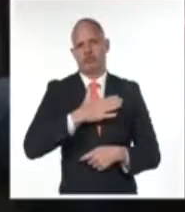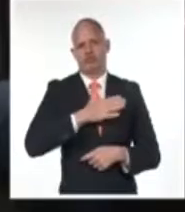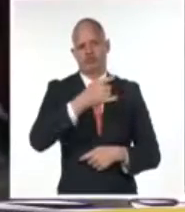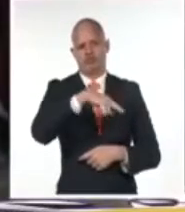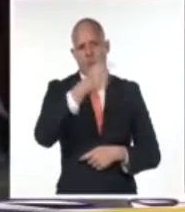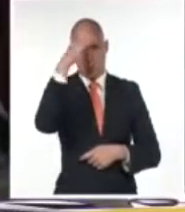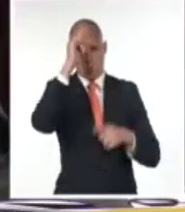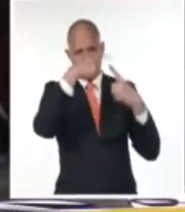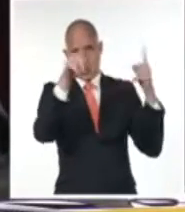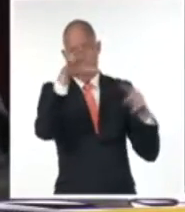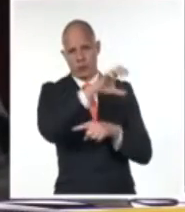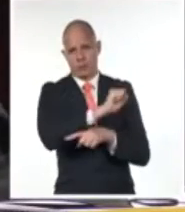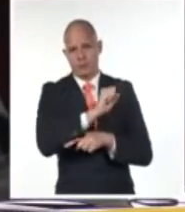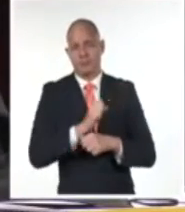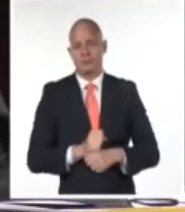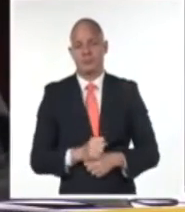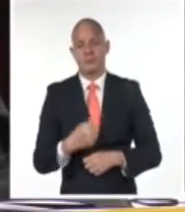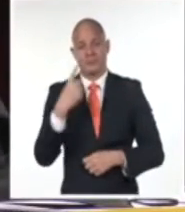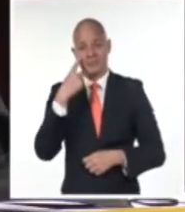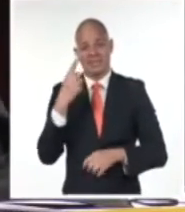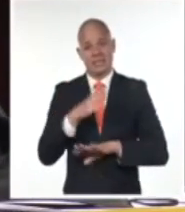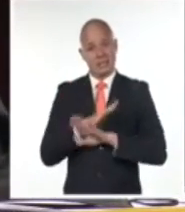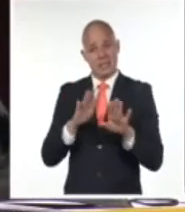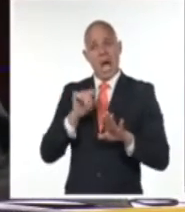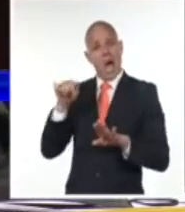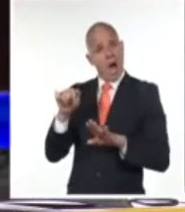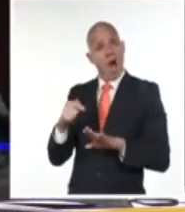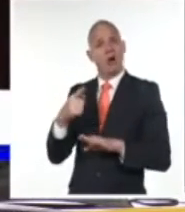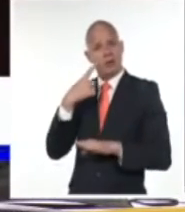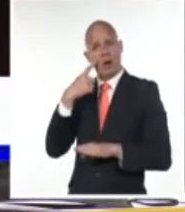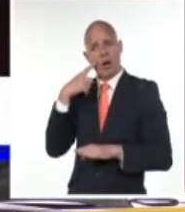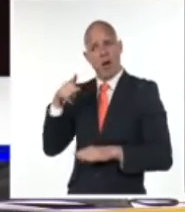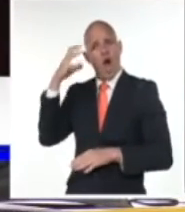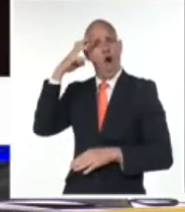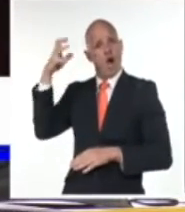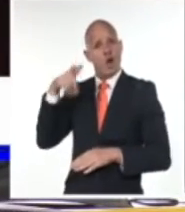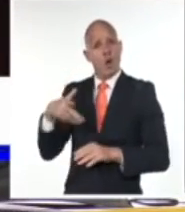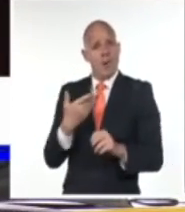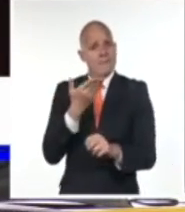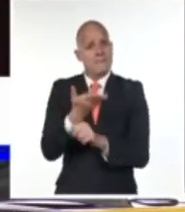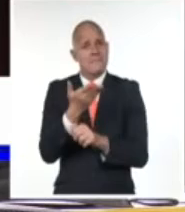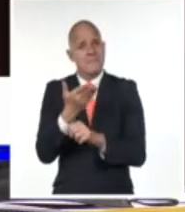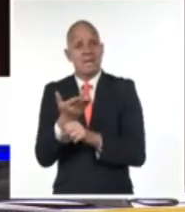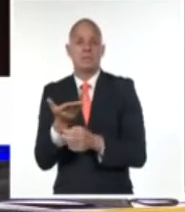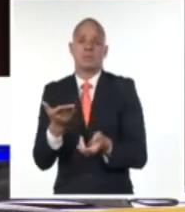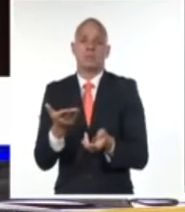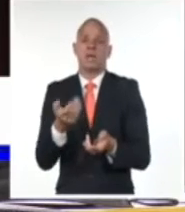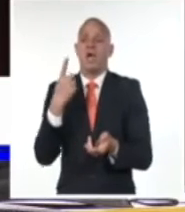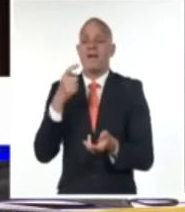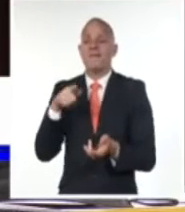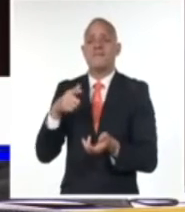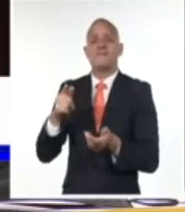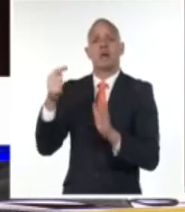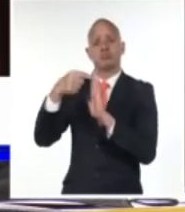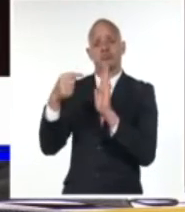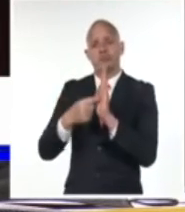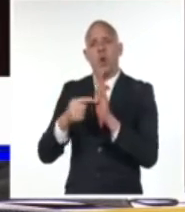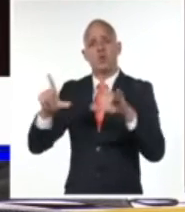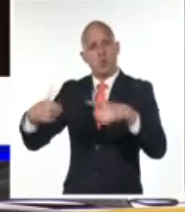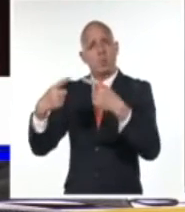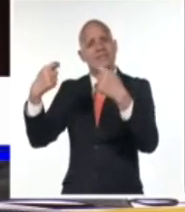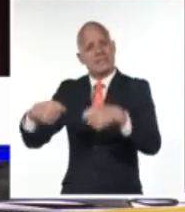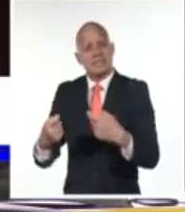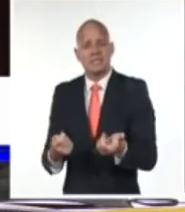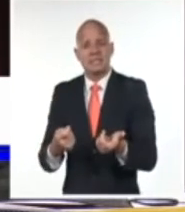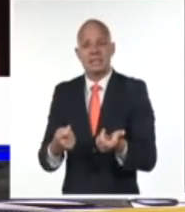todo el país. Hay encargos estatales, hay misiones clave que tiene que cumplir la empresa estatal y lo que tiene que ver cómo hacemos